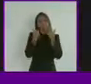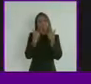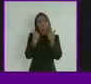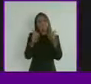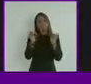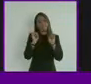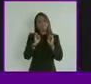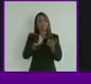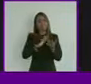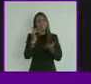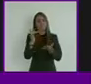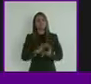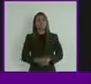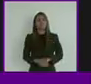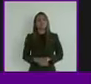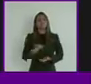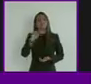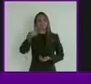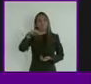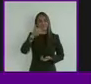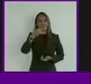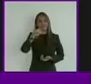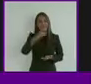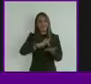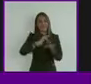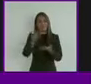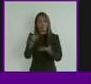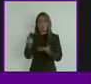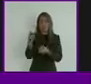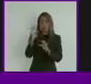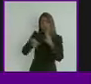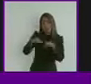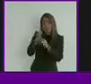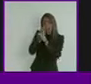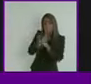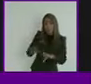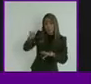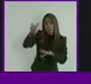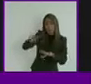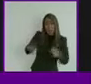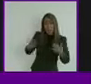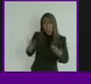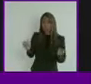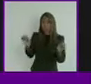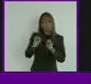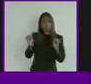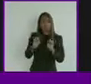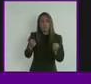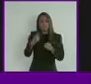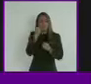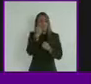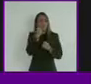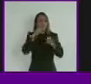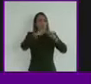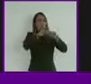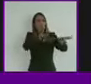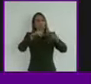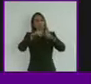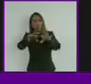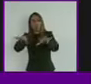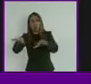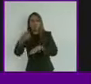Muy bien, Amaya, muy claro. Esta desinformación de la que somos parte todos, pero en particular ustedes, yo creo que, y es una apreciación un poco